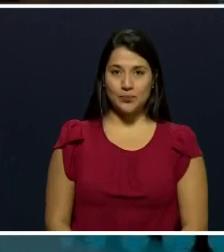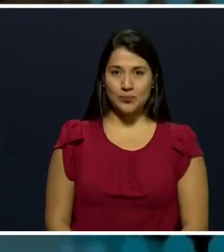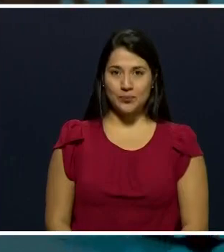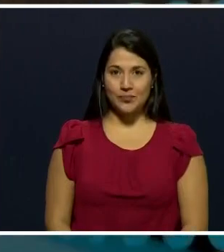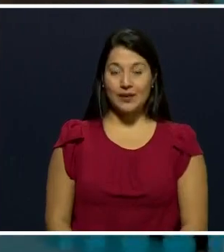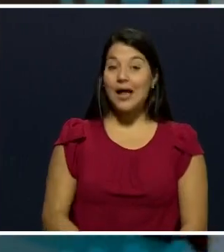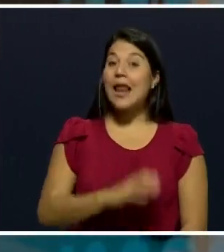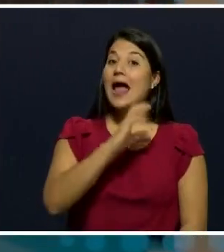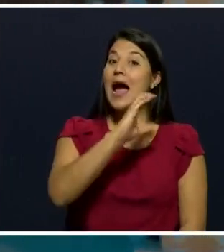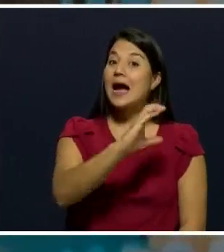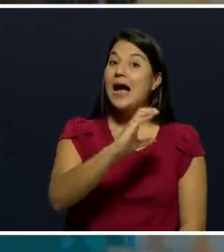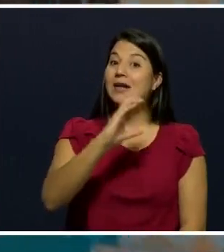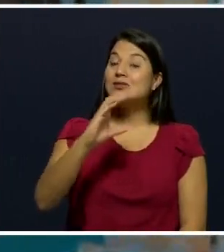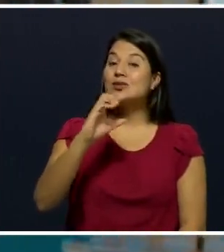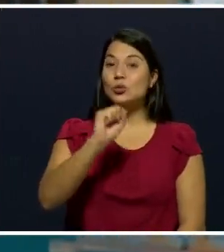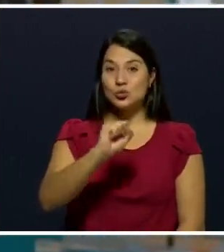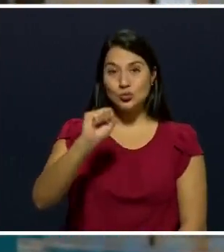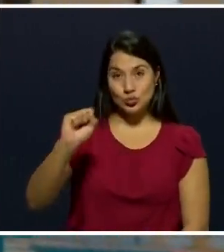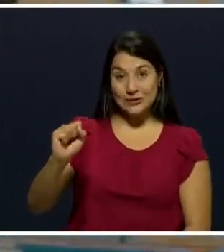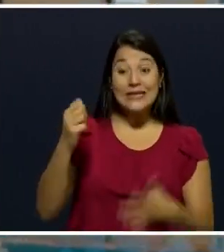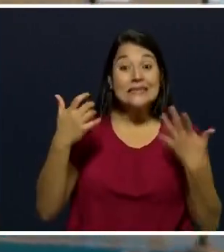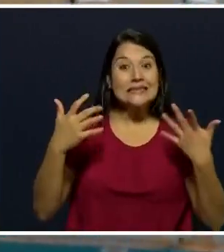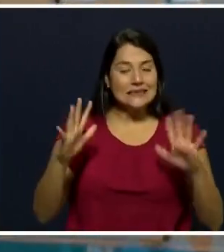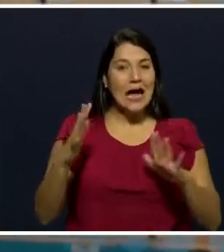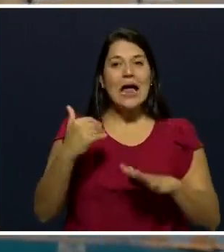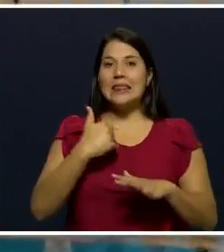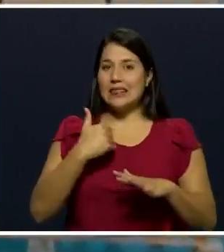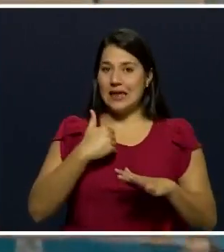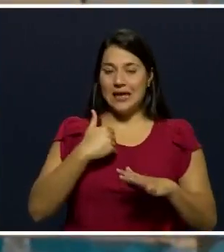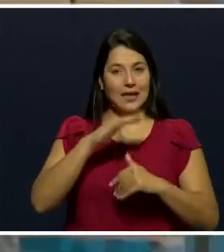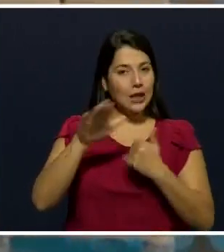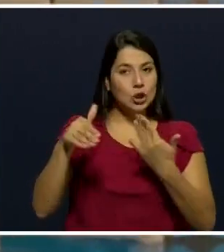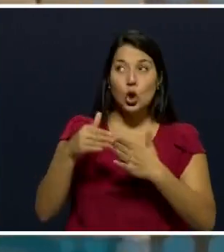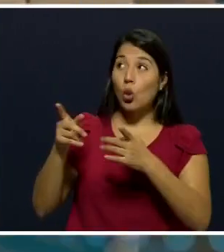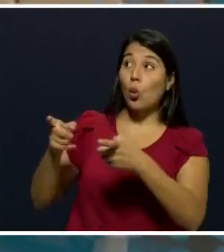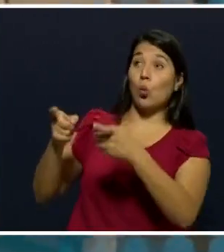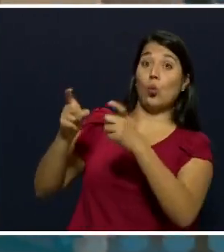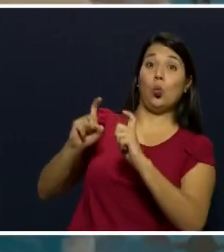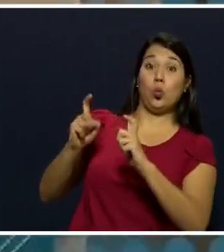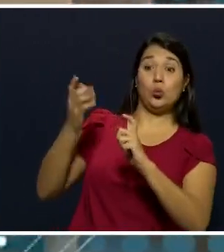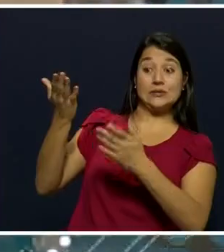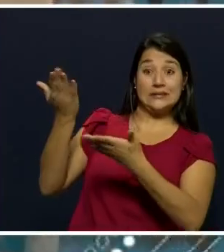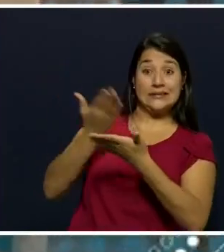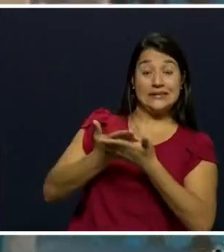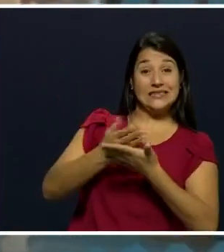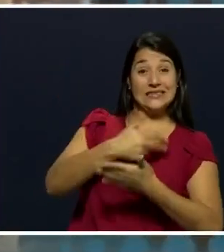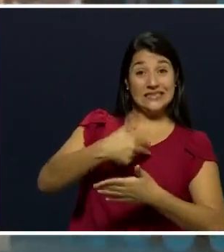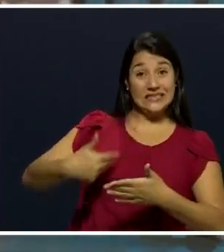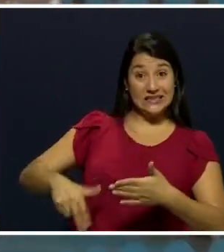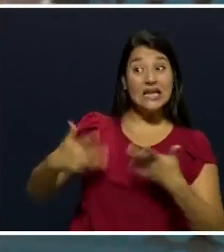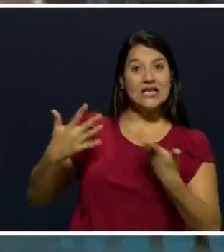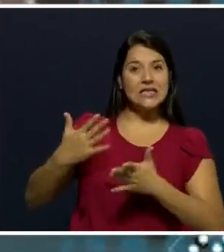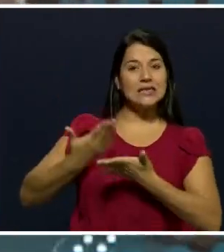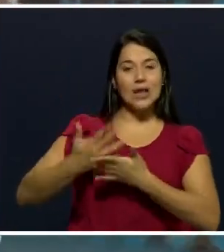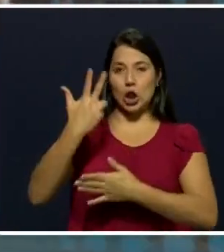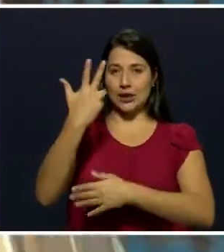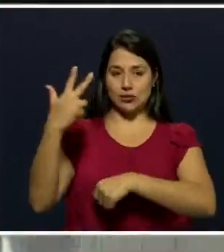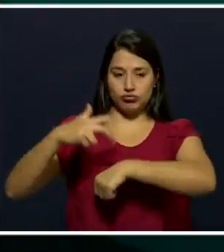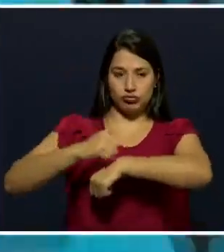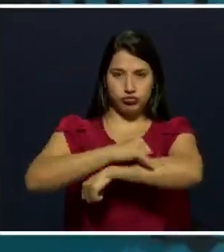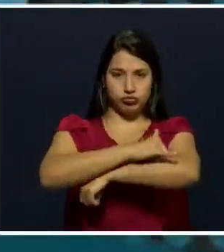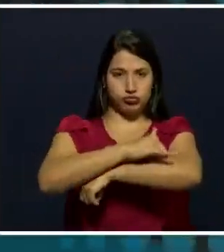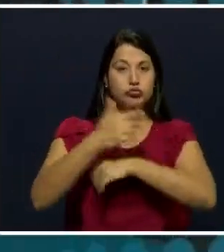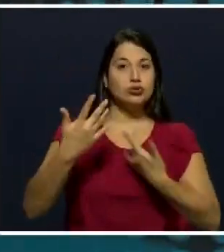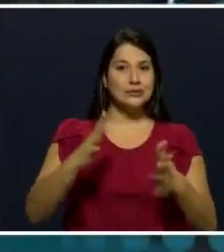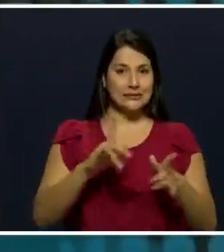La Caja Costarricense de Seguro Social ya tiene en sus manos toda la donación proveniente de China, luego de la llegada de los 3 vuelos con este cargamento.